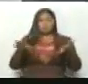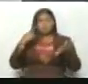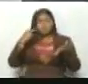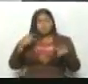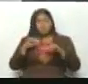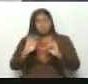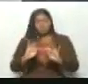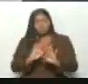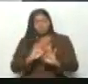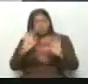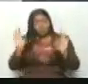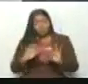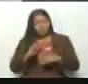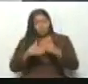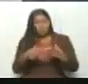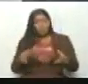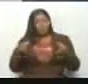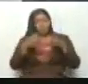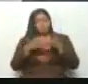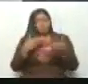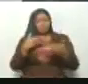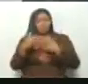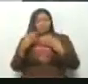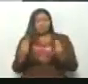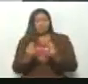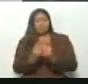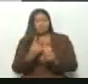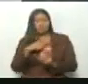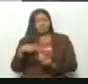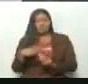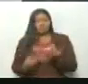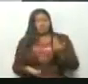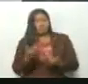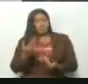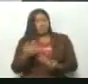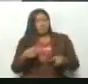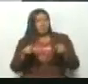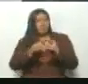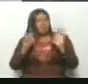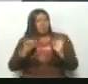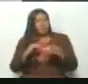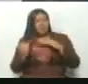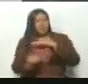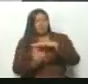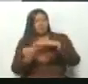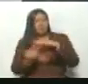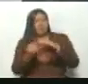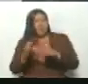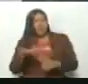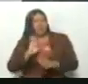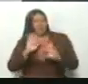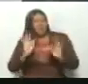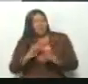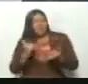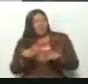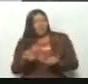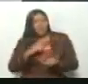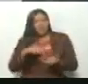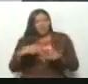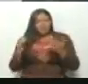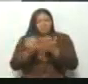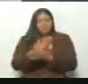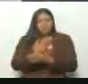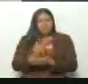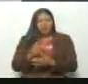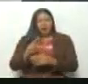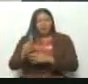estamos generalmente reunidos, compartiendo, es importante también la vacunación institucional. Y nosotros no hemos eliminado el uso